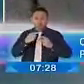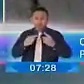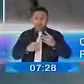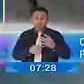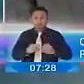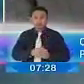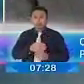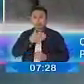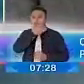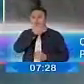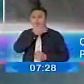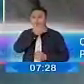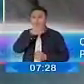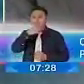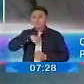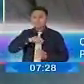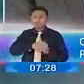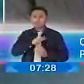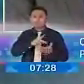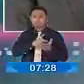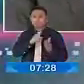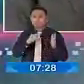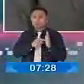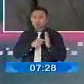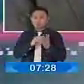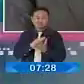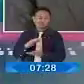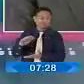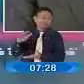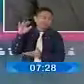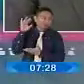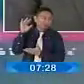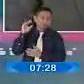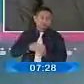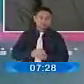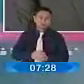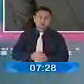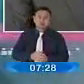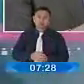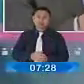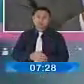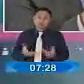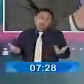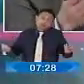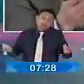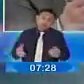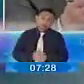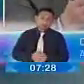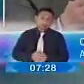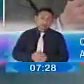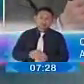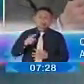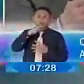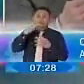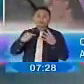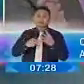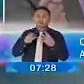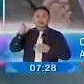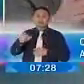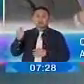por las elecciones, y una carga tributaria demasiadamente alta, la más alta de la región. Y claro, todo esto hace que el